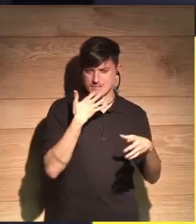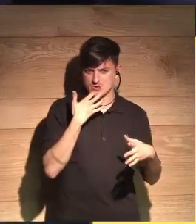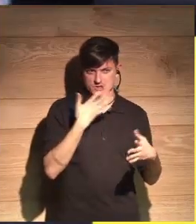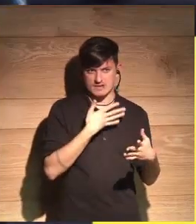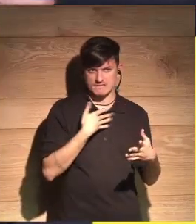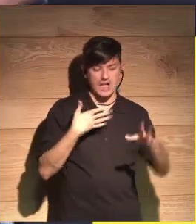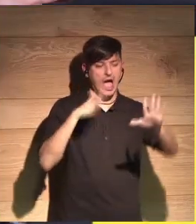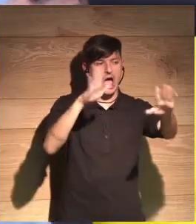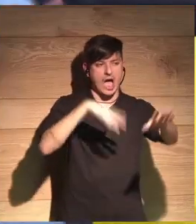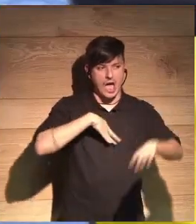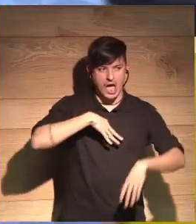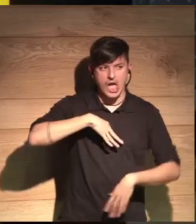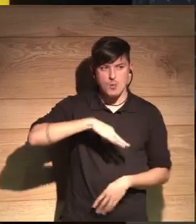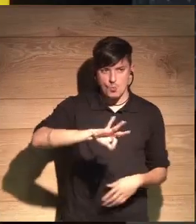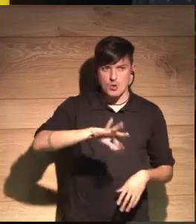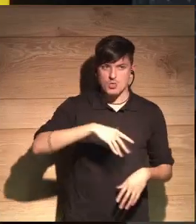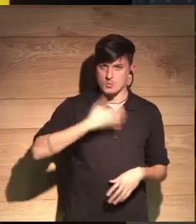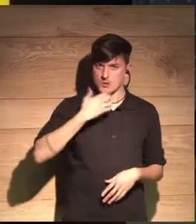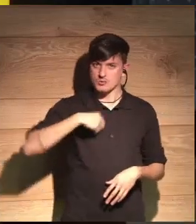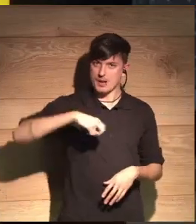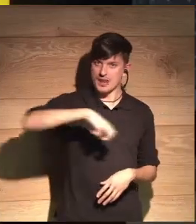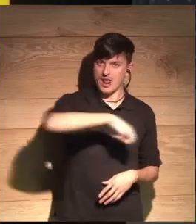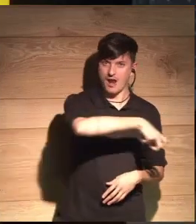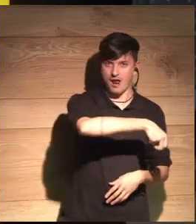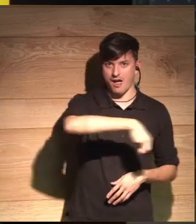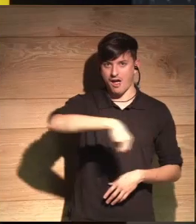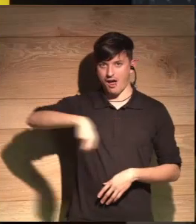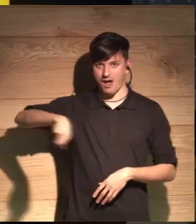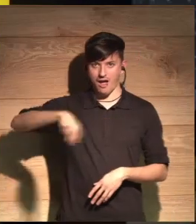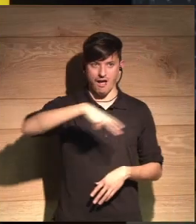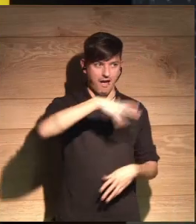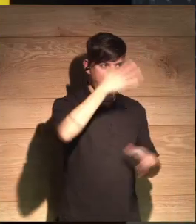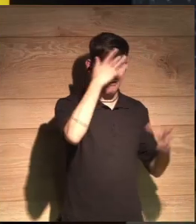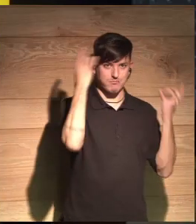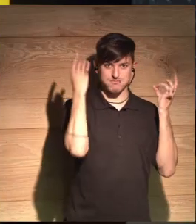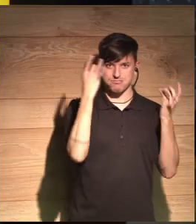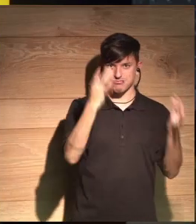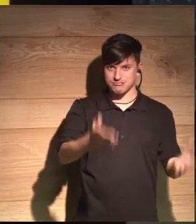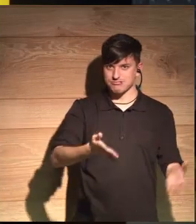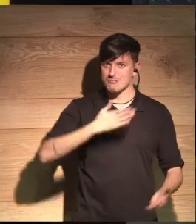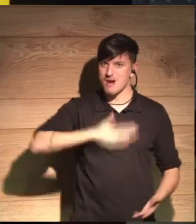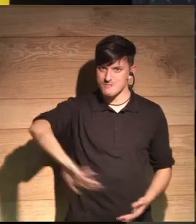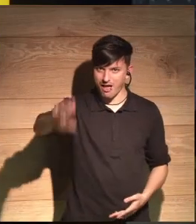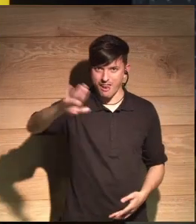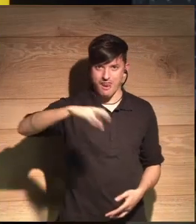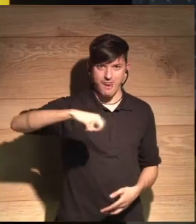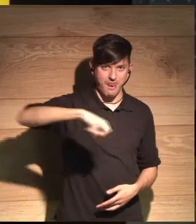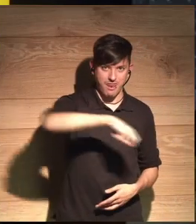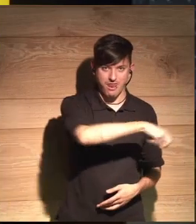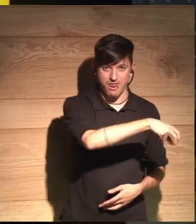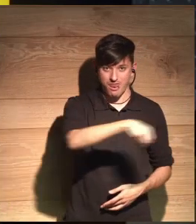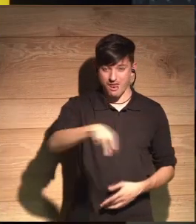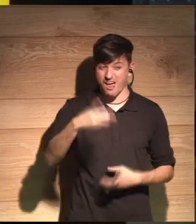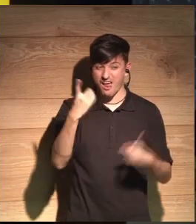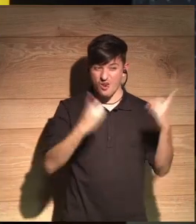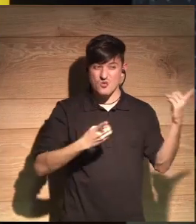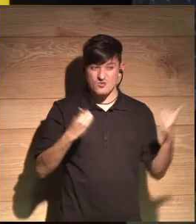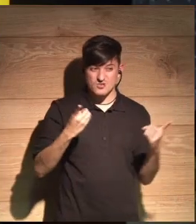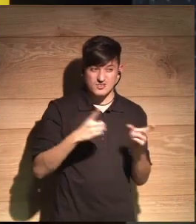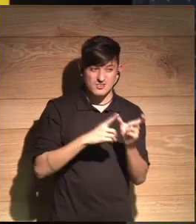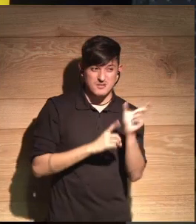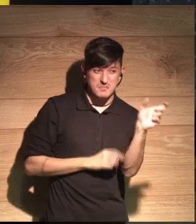claro yo puedo caminar un poquito mal eso me ayuda ese ayuno schwartzman alguien ha oído de